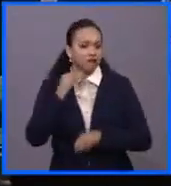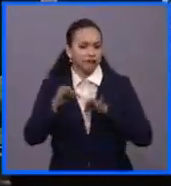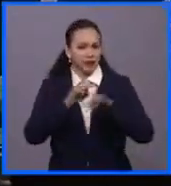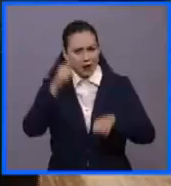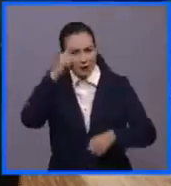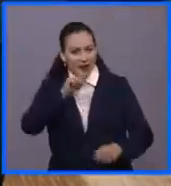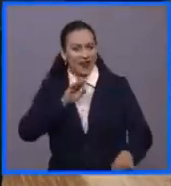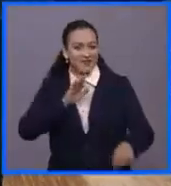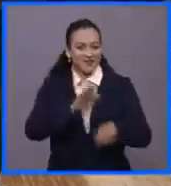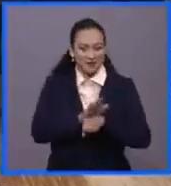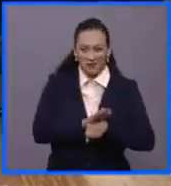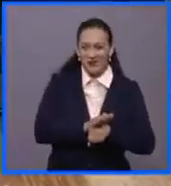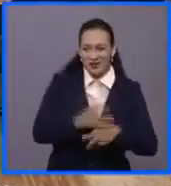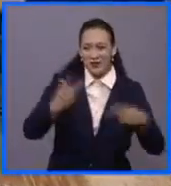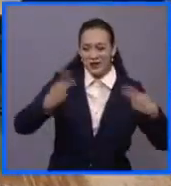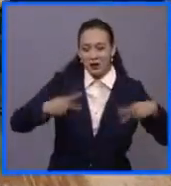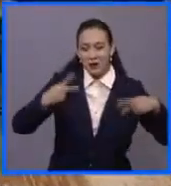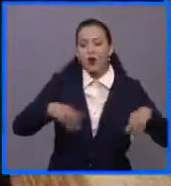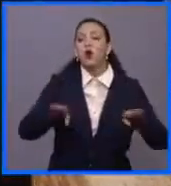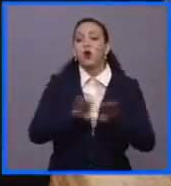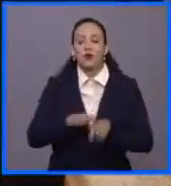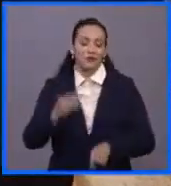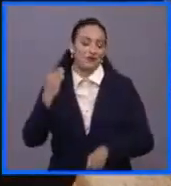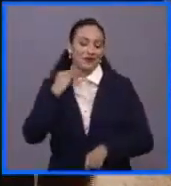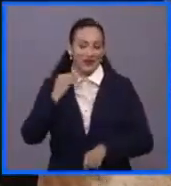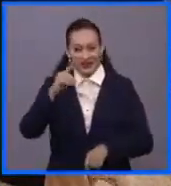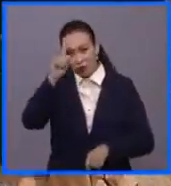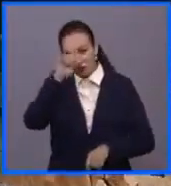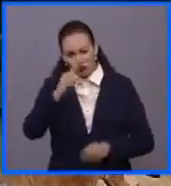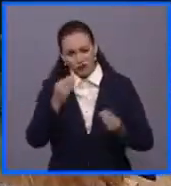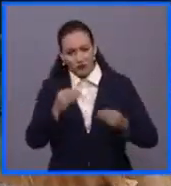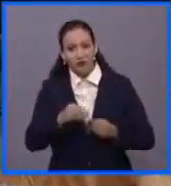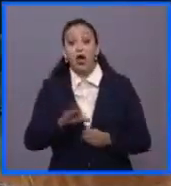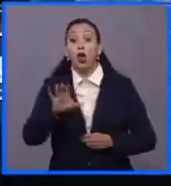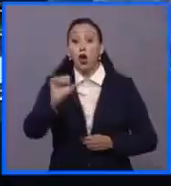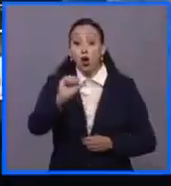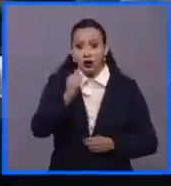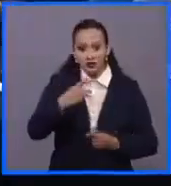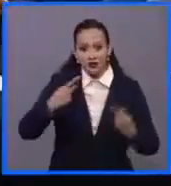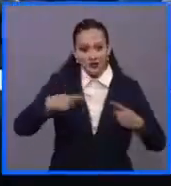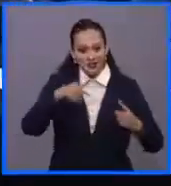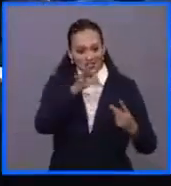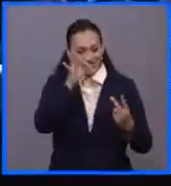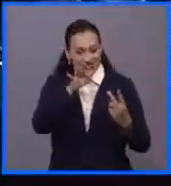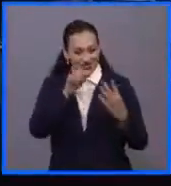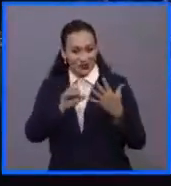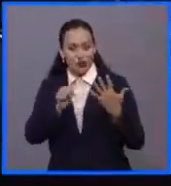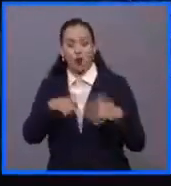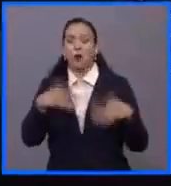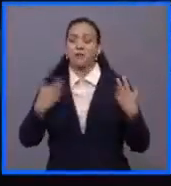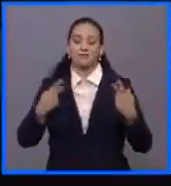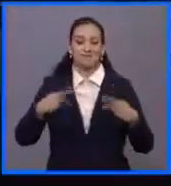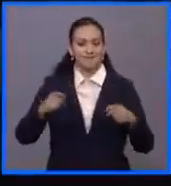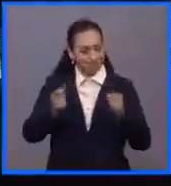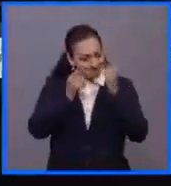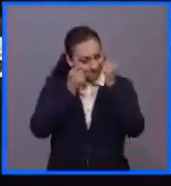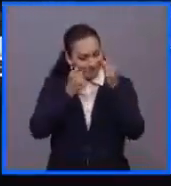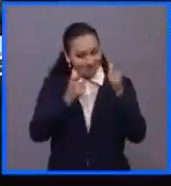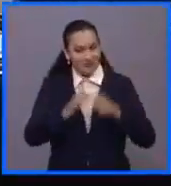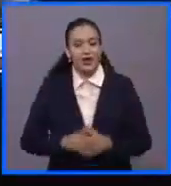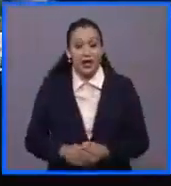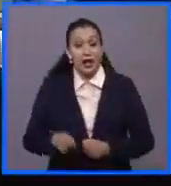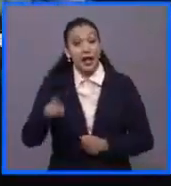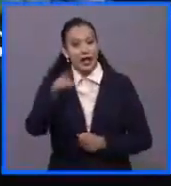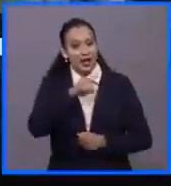de asesoría jurídica. Fueron 11 personas por su destacada labor en la defensa de los derechos de víctimas y personas procesadas, a